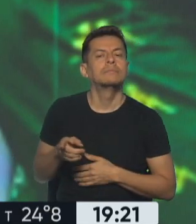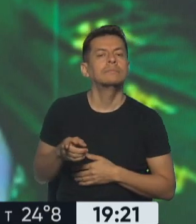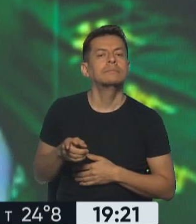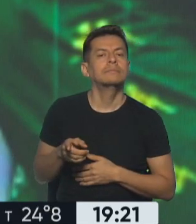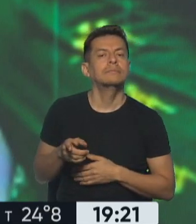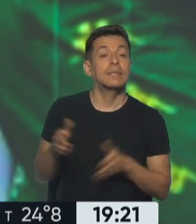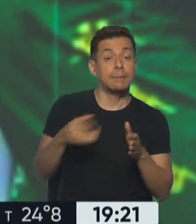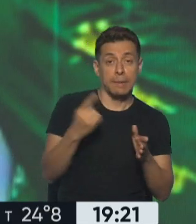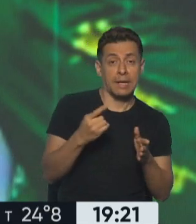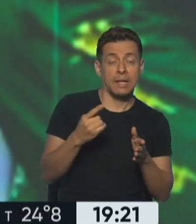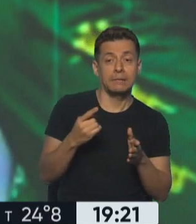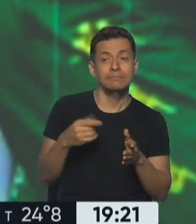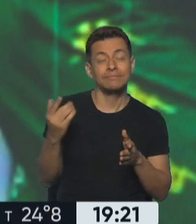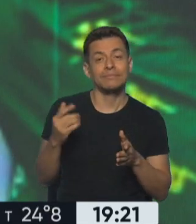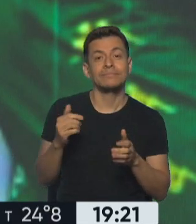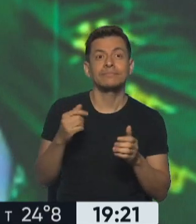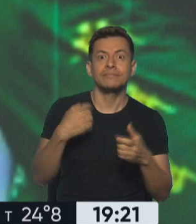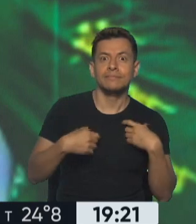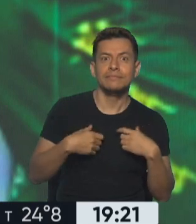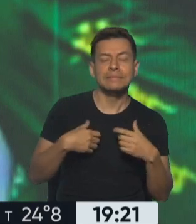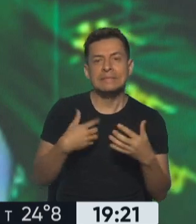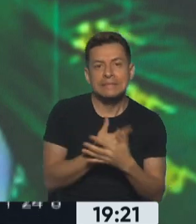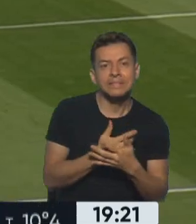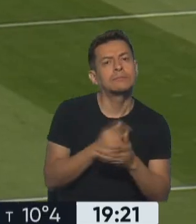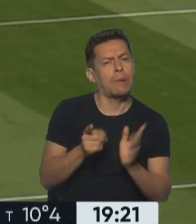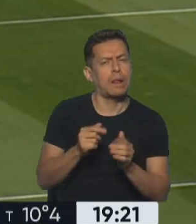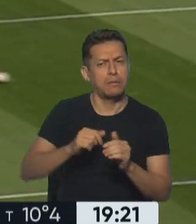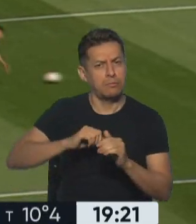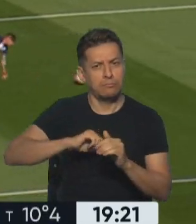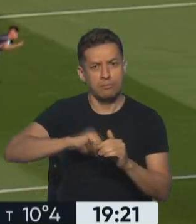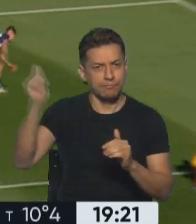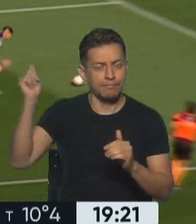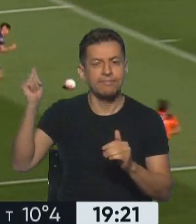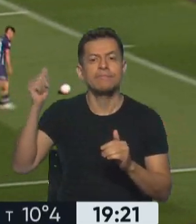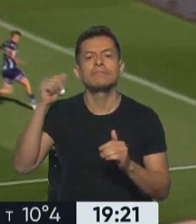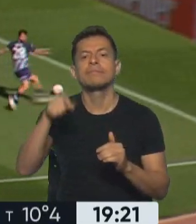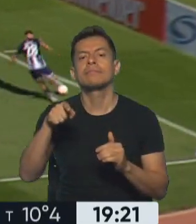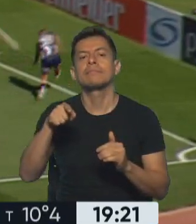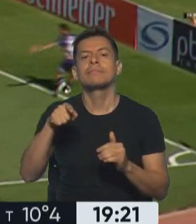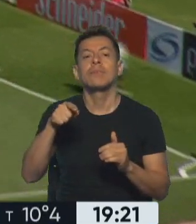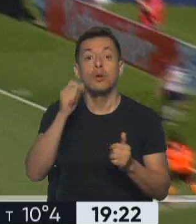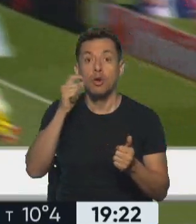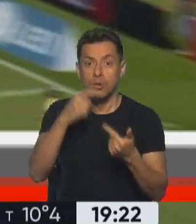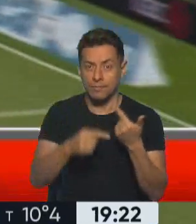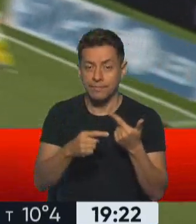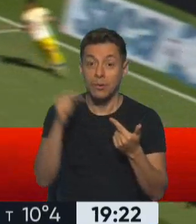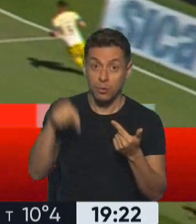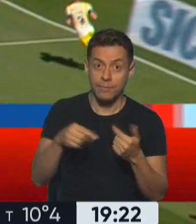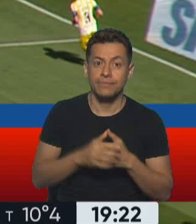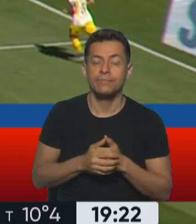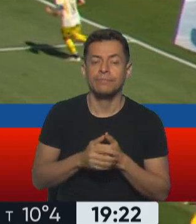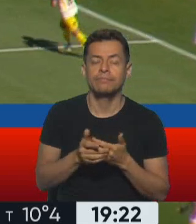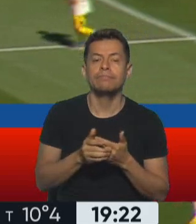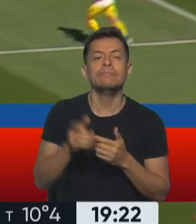etapa más allá de ese gol agónico de rosario central ponemos primera para el resumen de todos los goles que tiene que ver con el día de hoy obviamente y